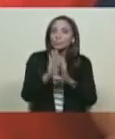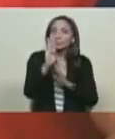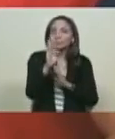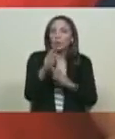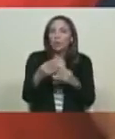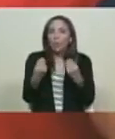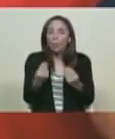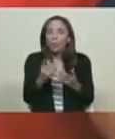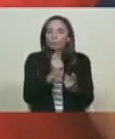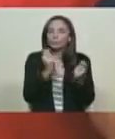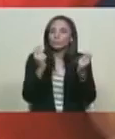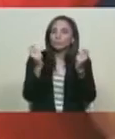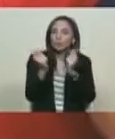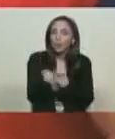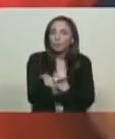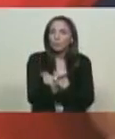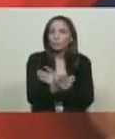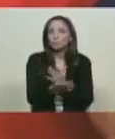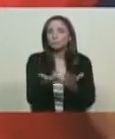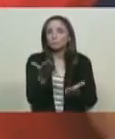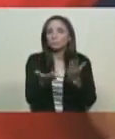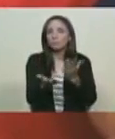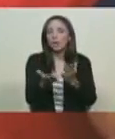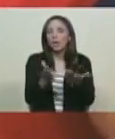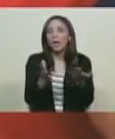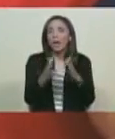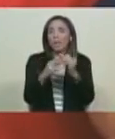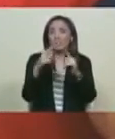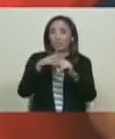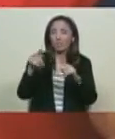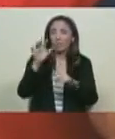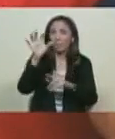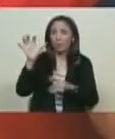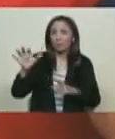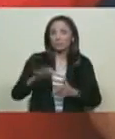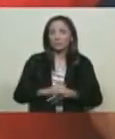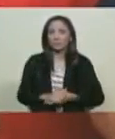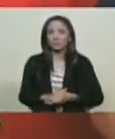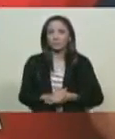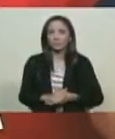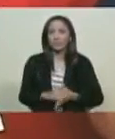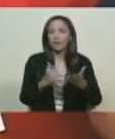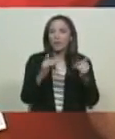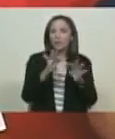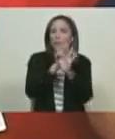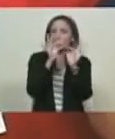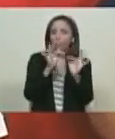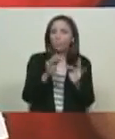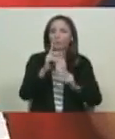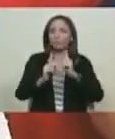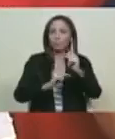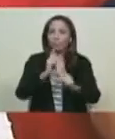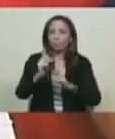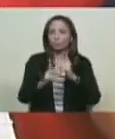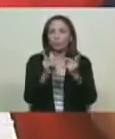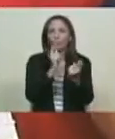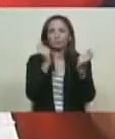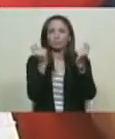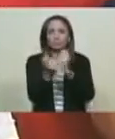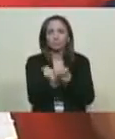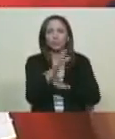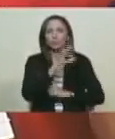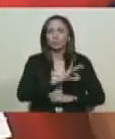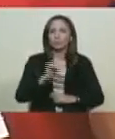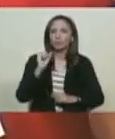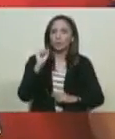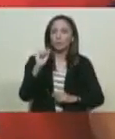para transformar y superar el modelo rentista que dará paso a un nuevo modelo productivo, diversificado,